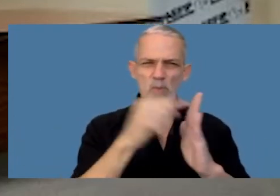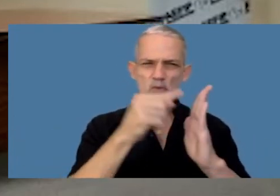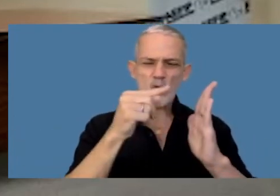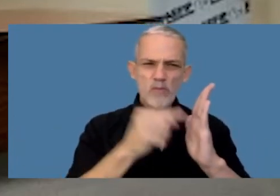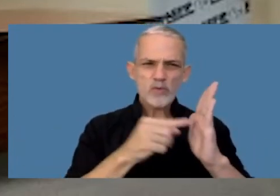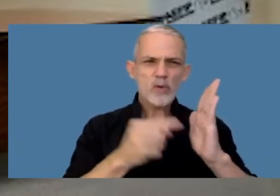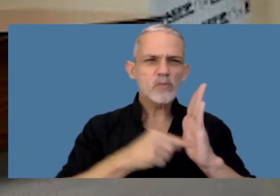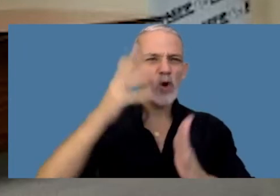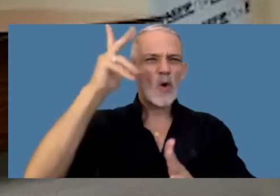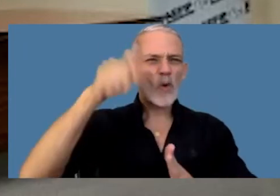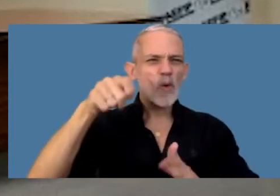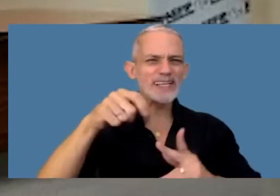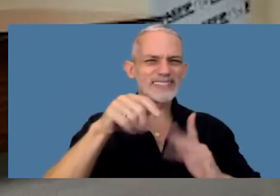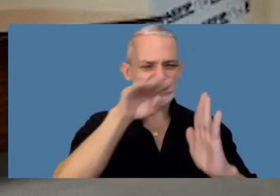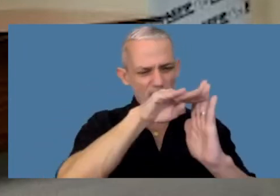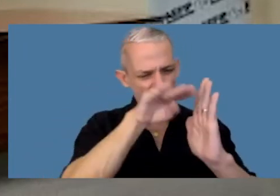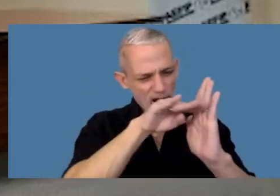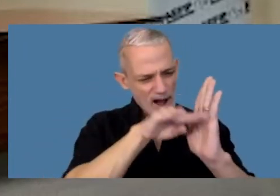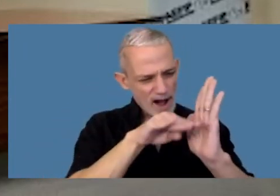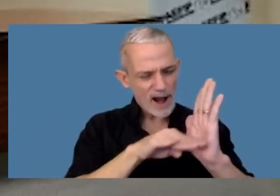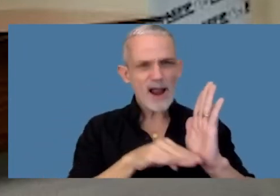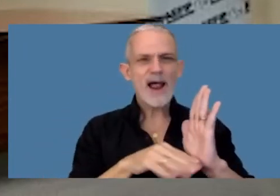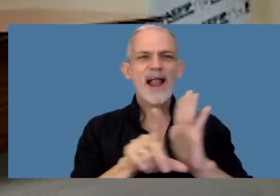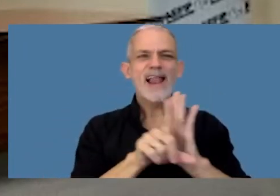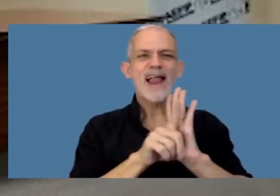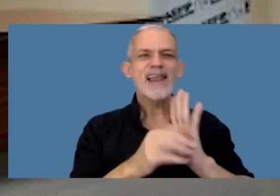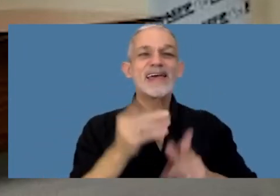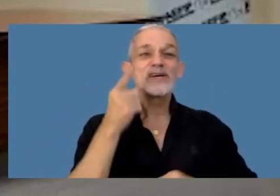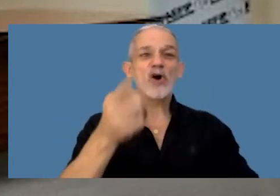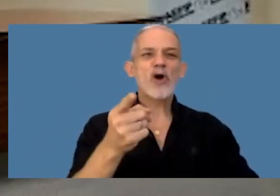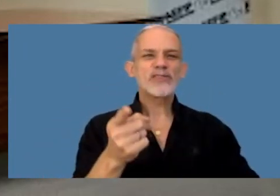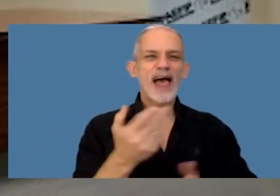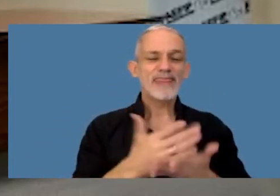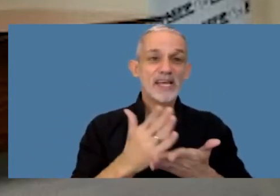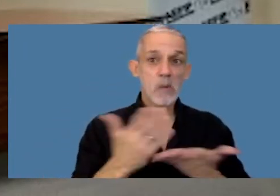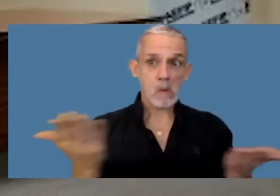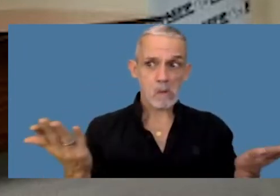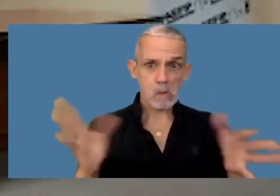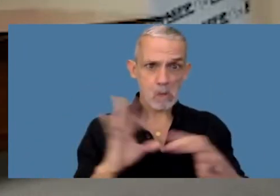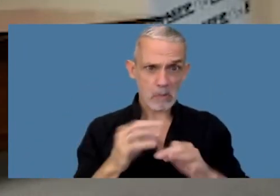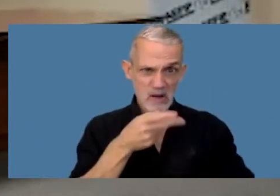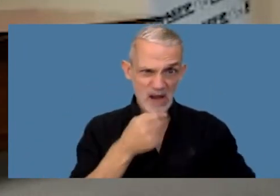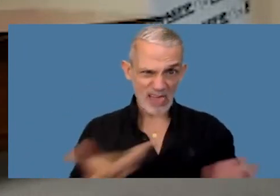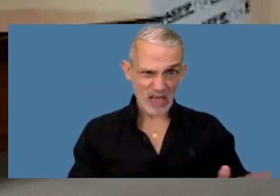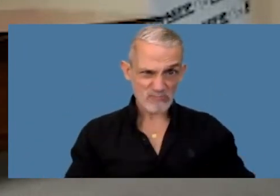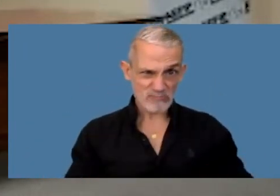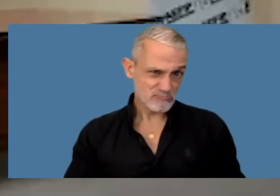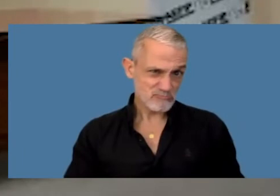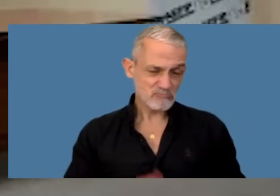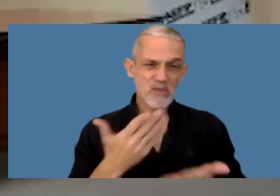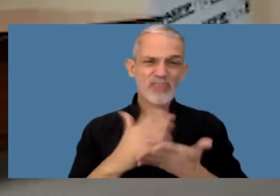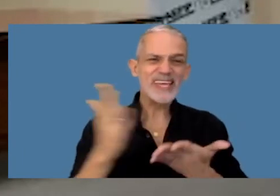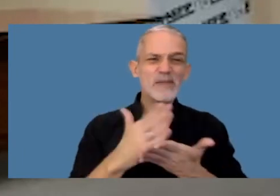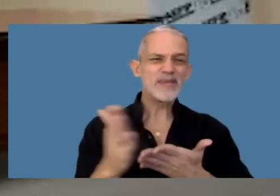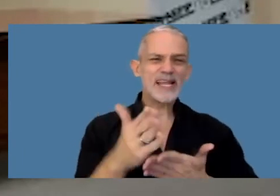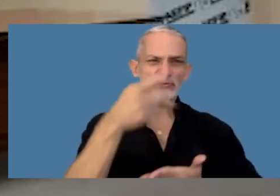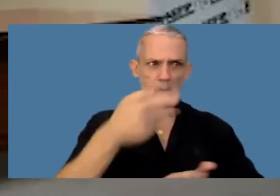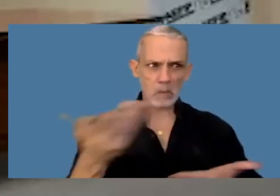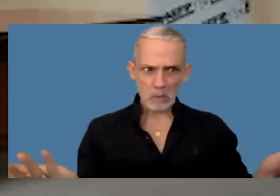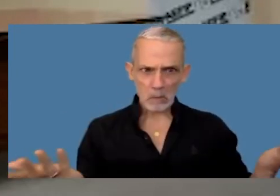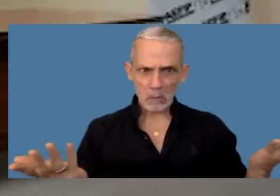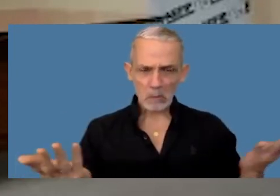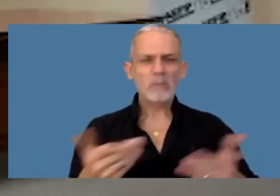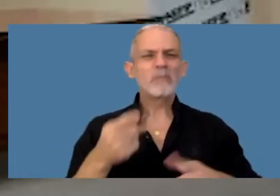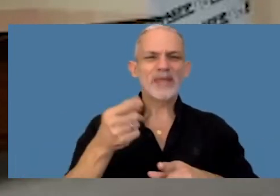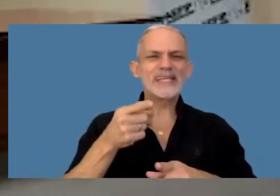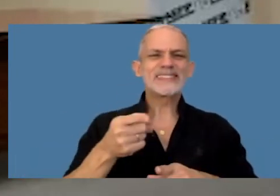de los supuestos que tiene la ley antidiscriminatoria, no encaja ninguno. Porque el trato discriminatorio es precisamente el